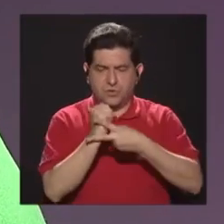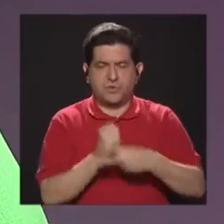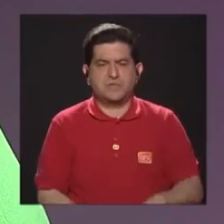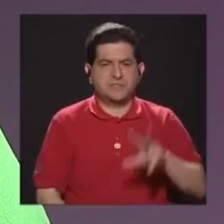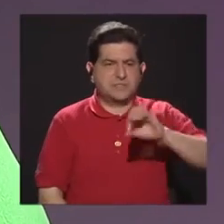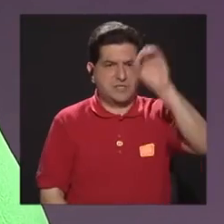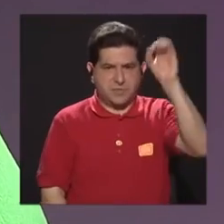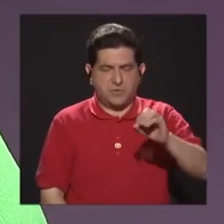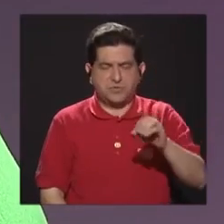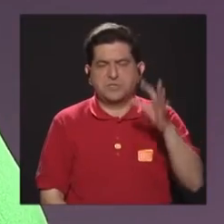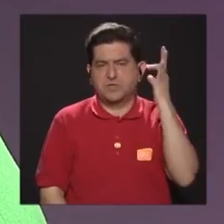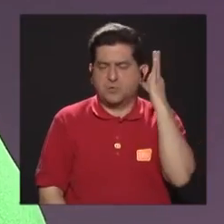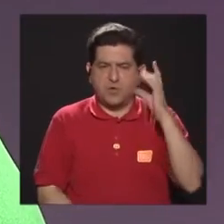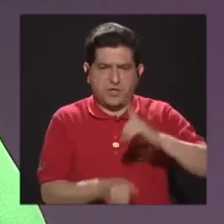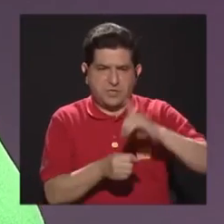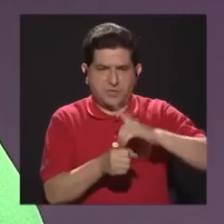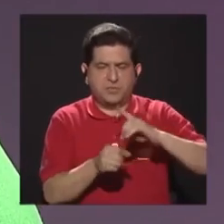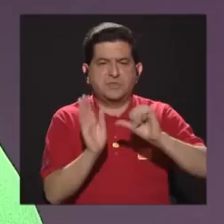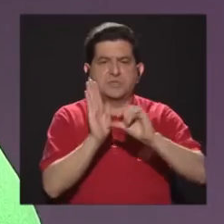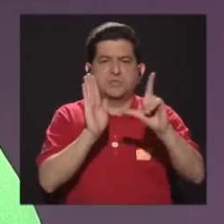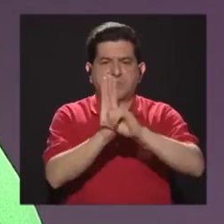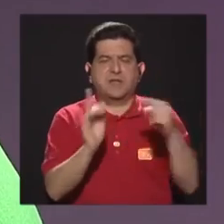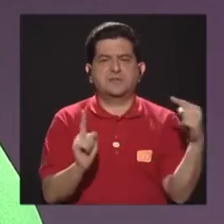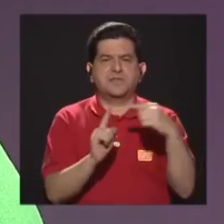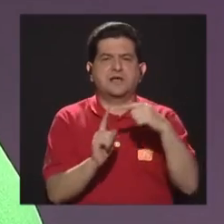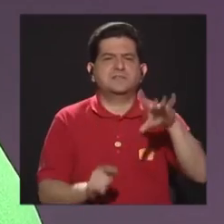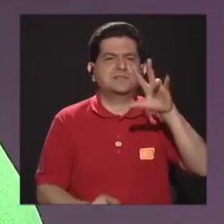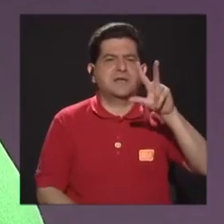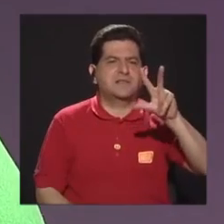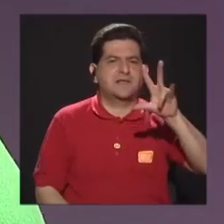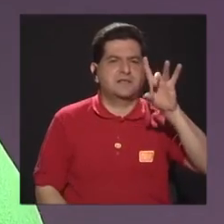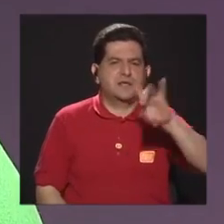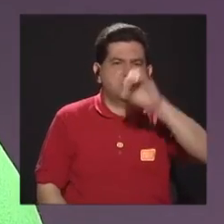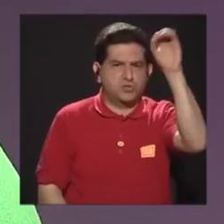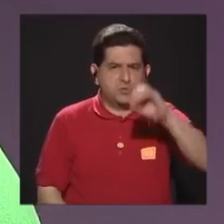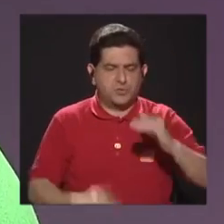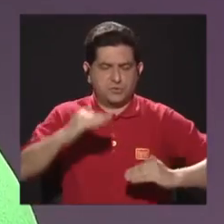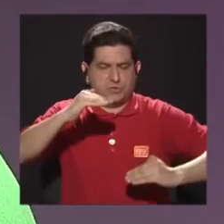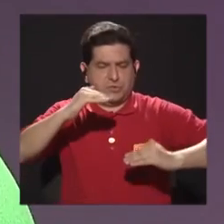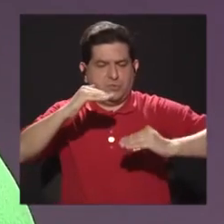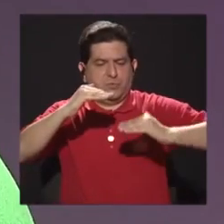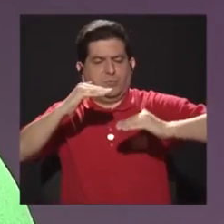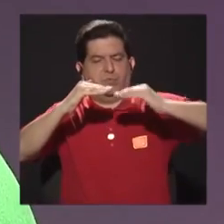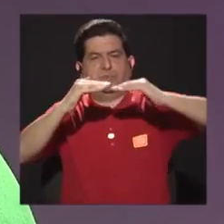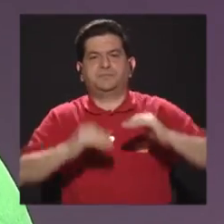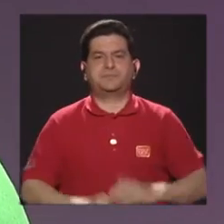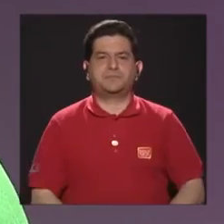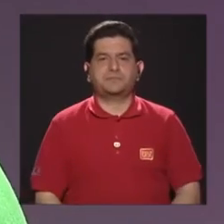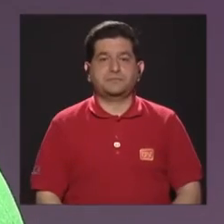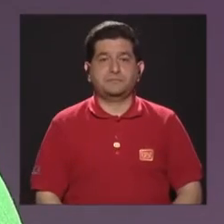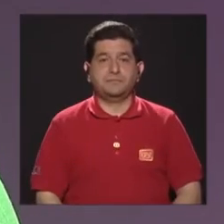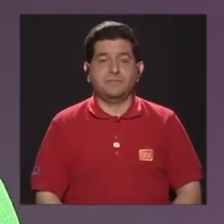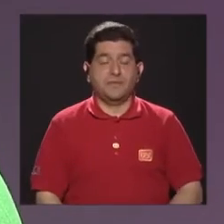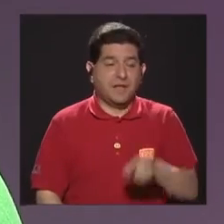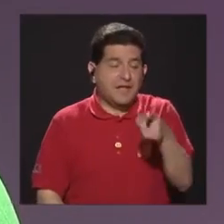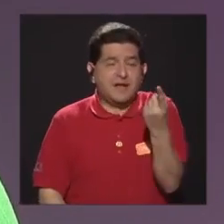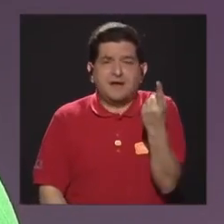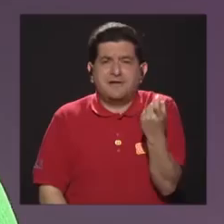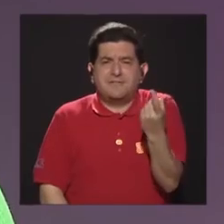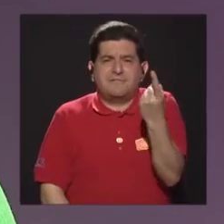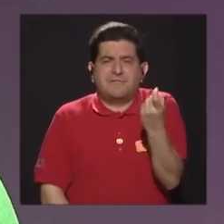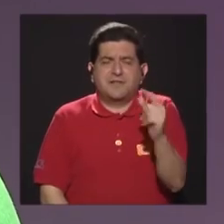de las mujeres diputadas en la Asamblea Legislativa, llegamos hasta un 38%. Realmente lo que queda era un